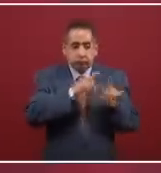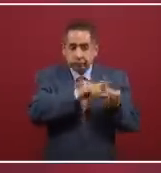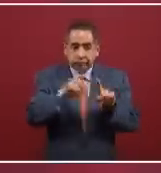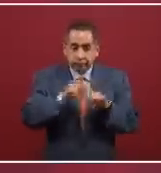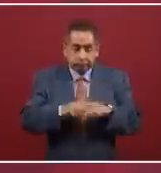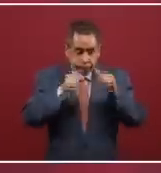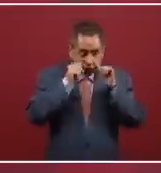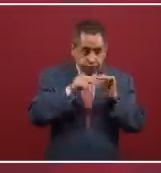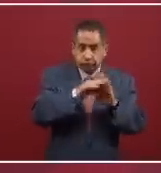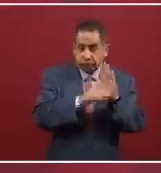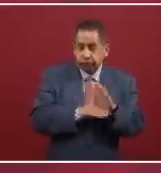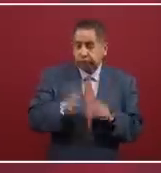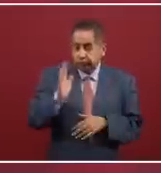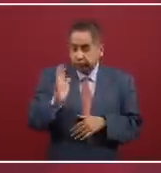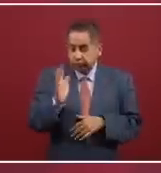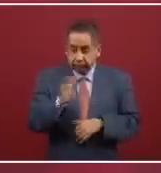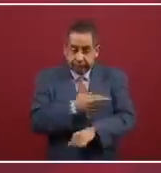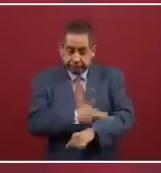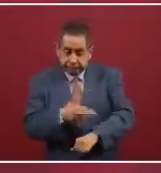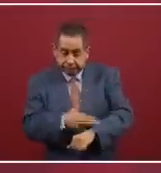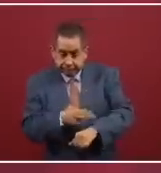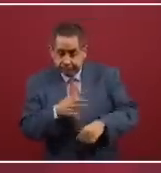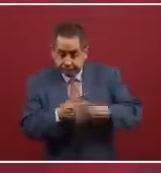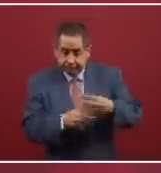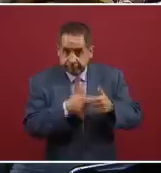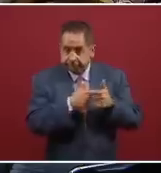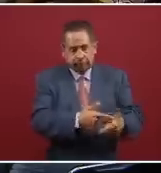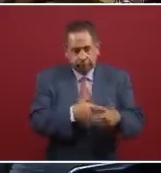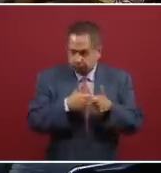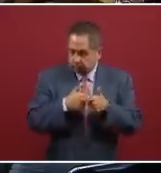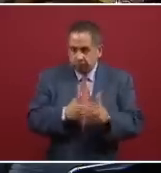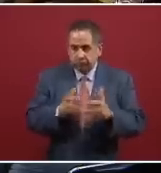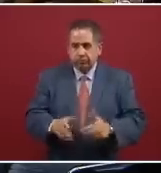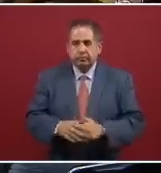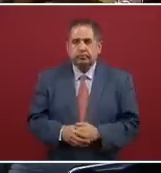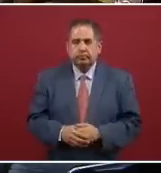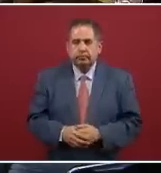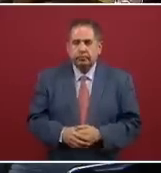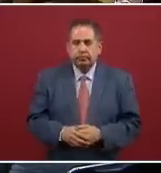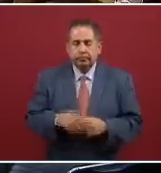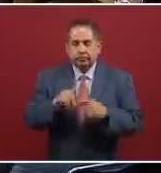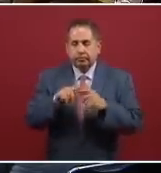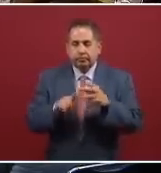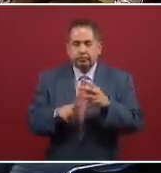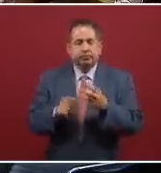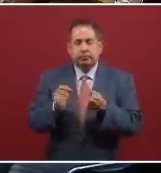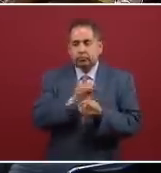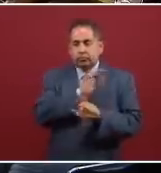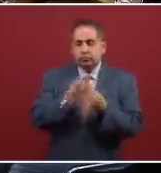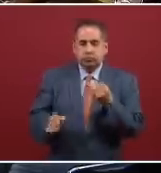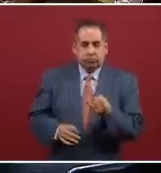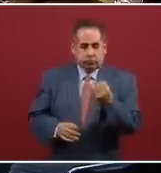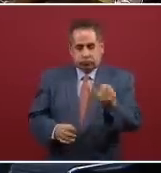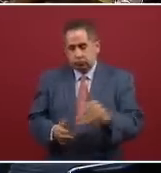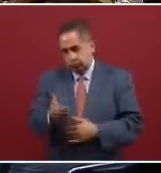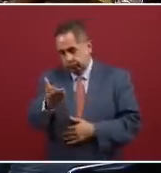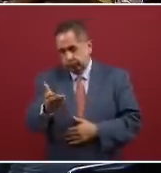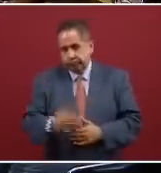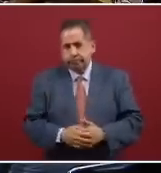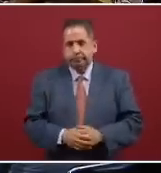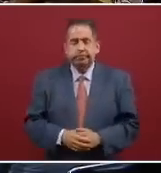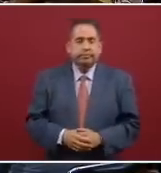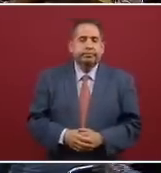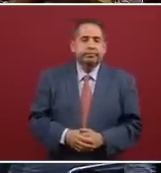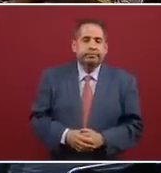ya está en curso es la instrucción que dio el presidente dijimos 3 si les parece una última tú llevas muchos mucho